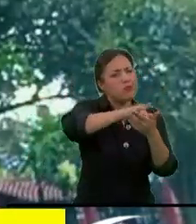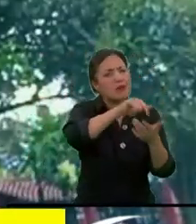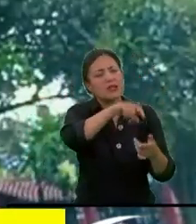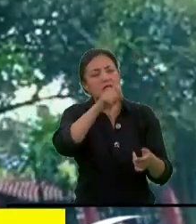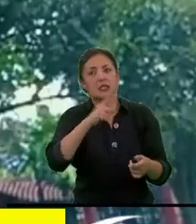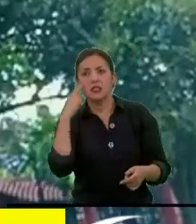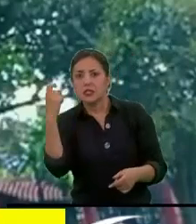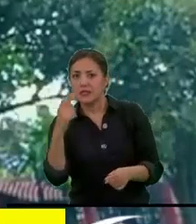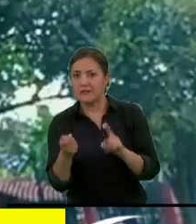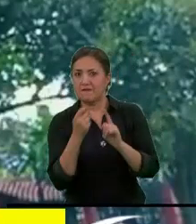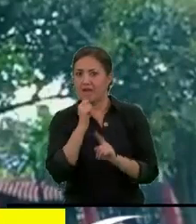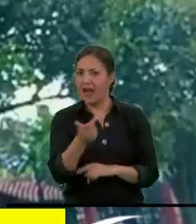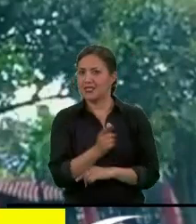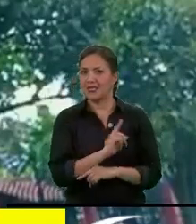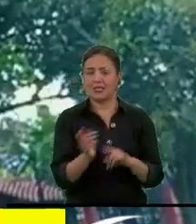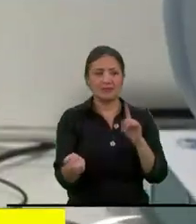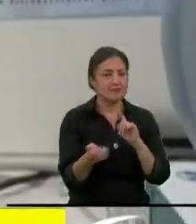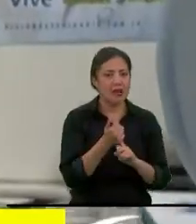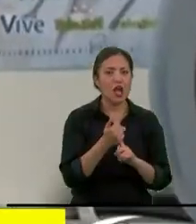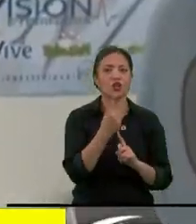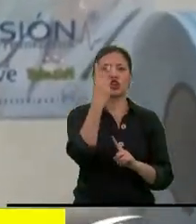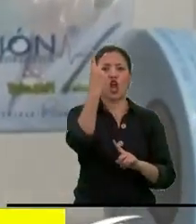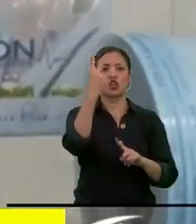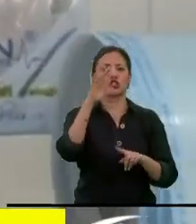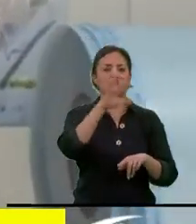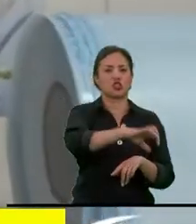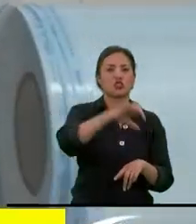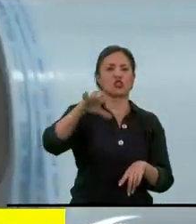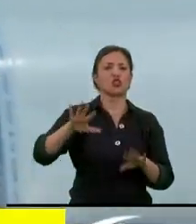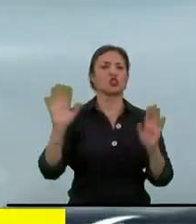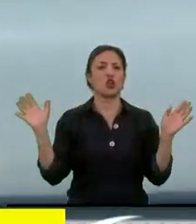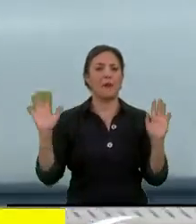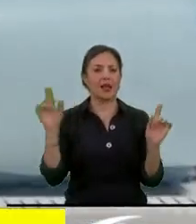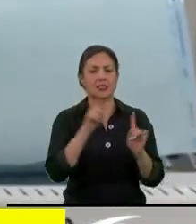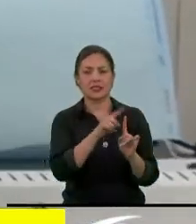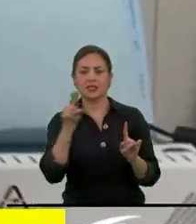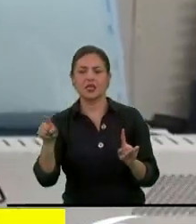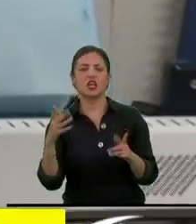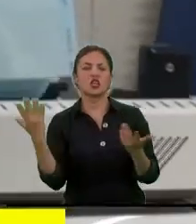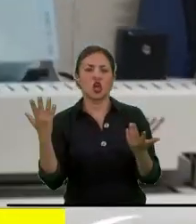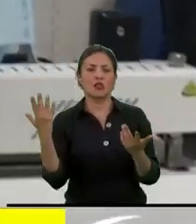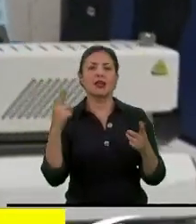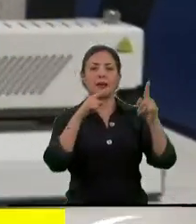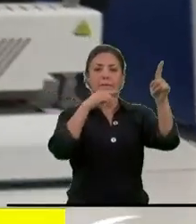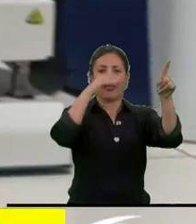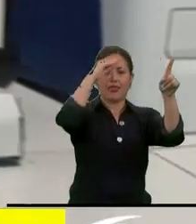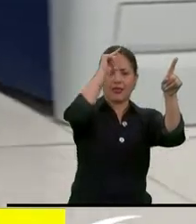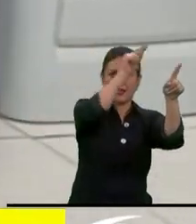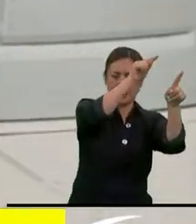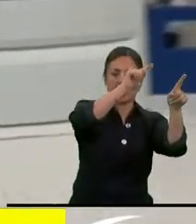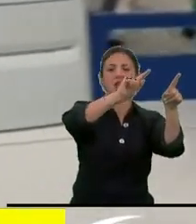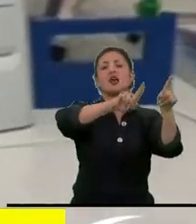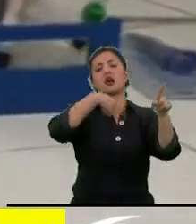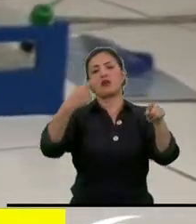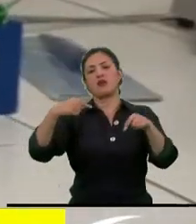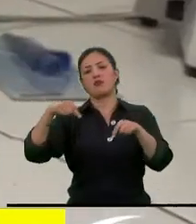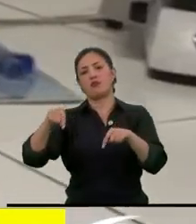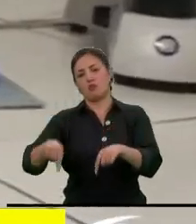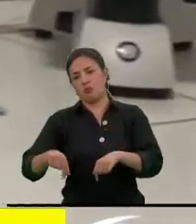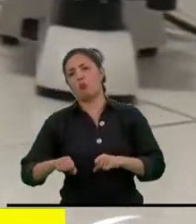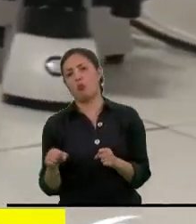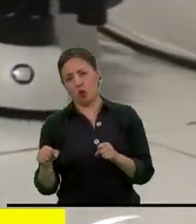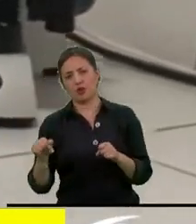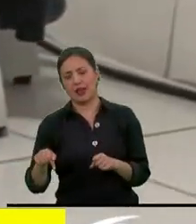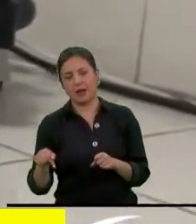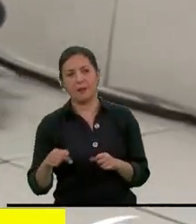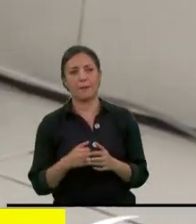sencillo. Solo habían 2 lugares que hacían esto. Uno era en la ciudad de Medellín y el otro era acá en la ciudad